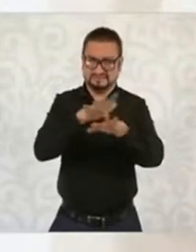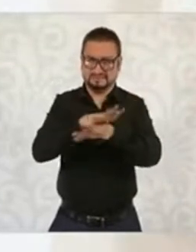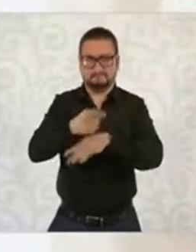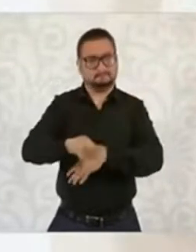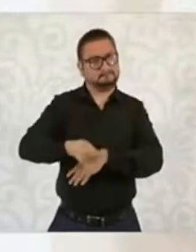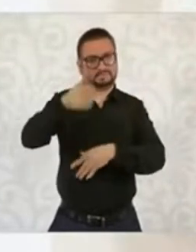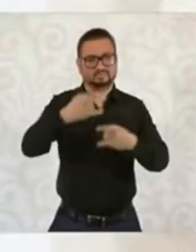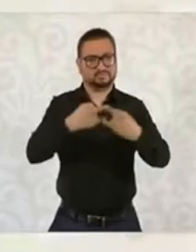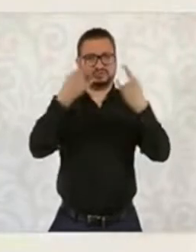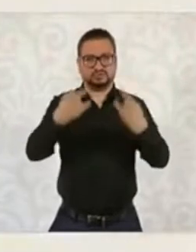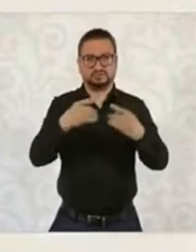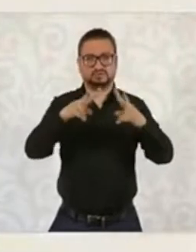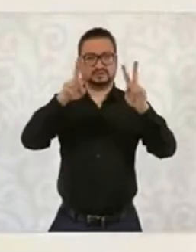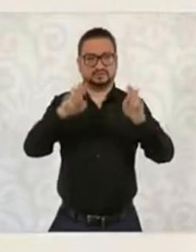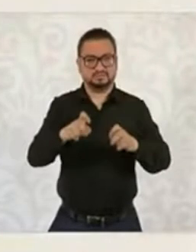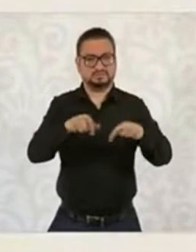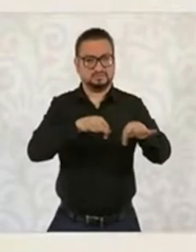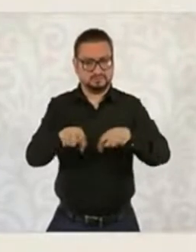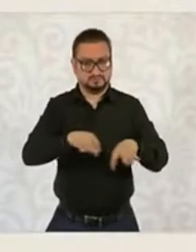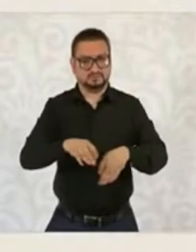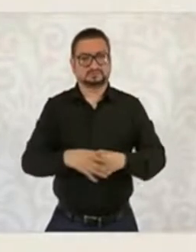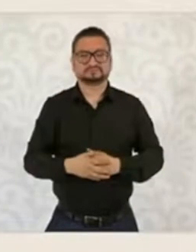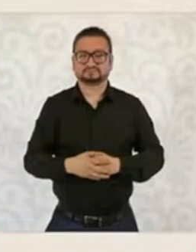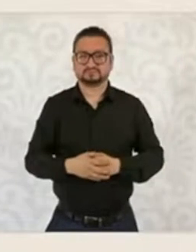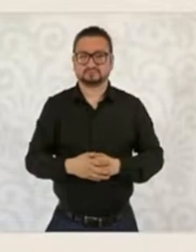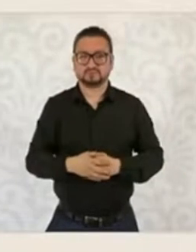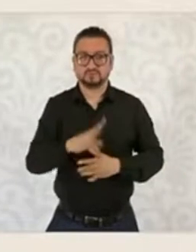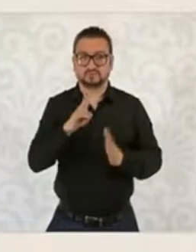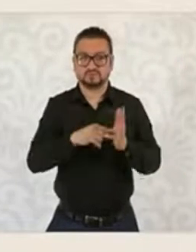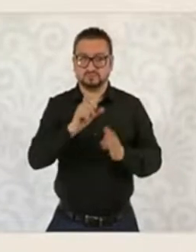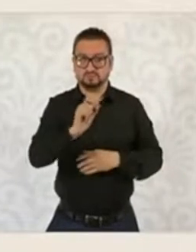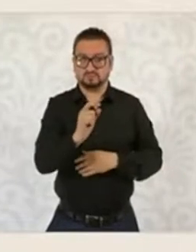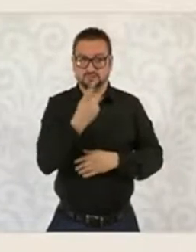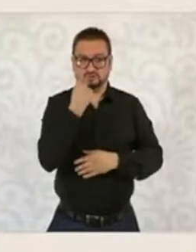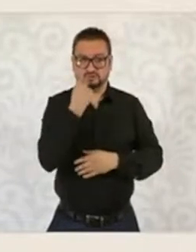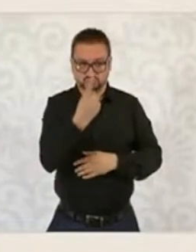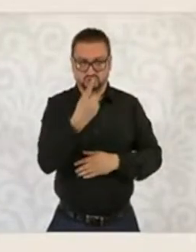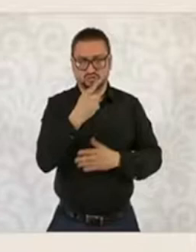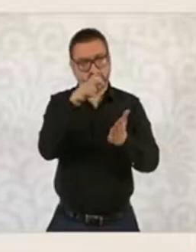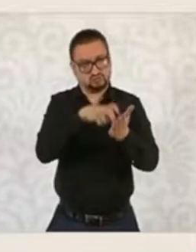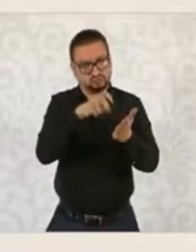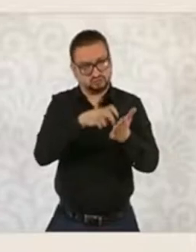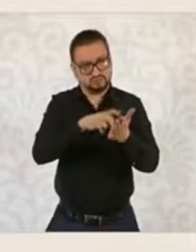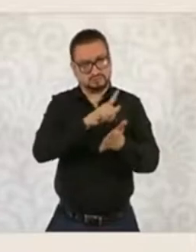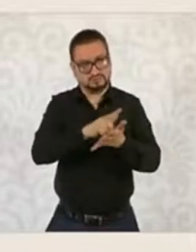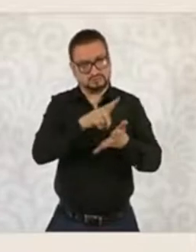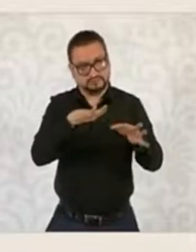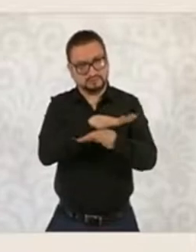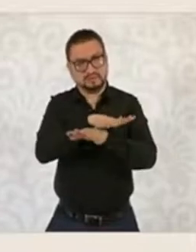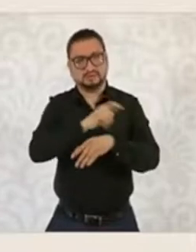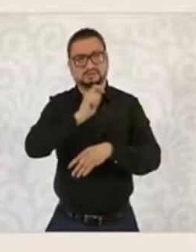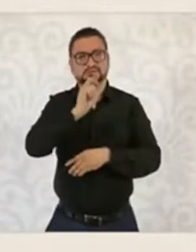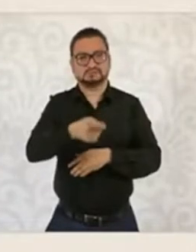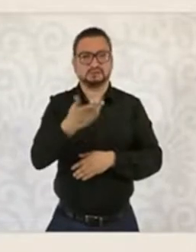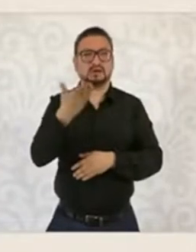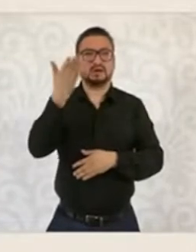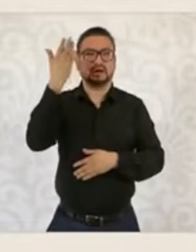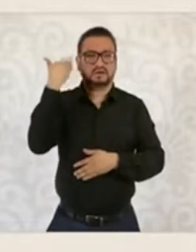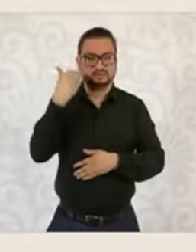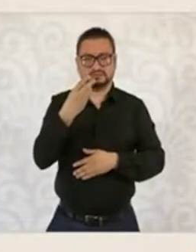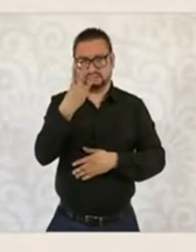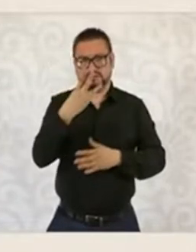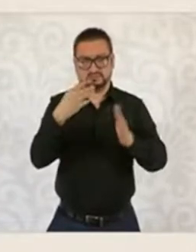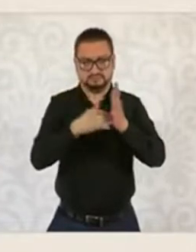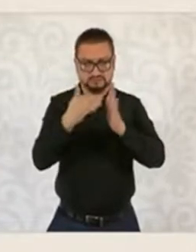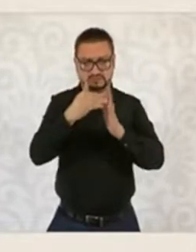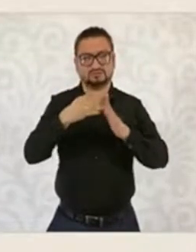materia de subcontratación. Con ello, en 2021 se implementó una reforma que lo que permitió que fue que 3 millones